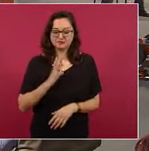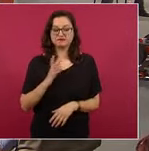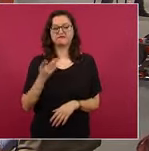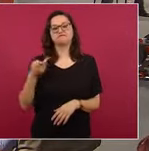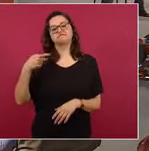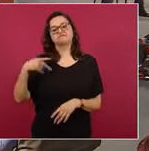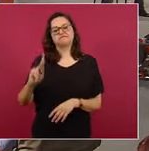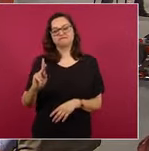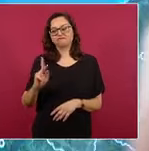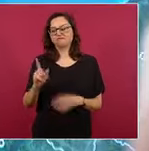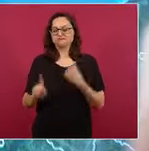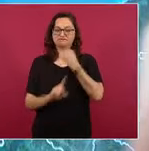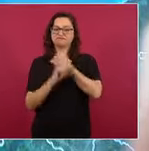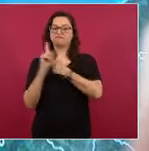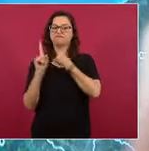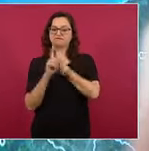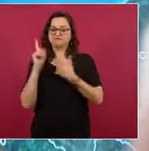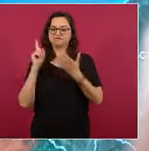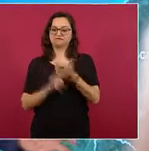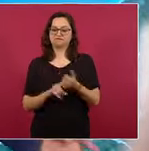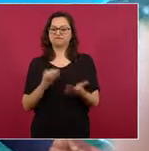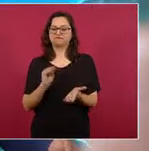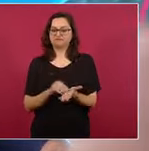decidimos que no, porque era